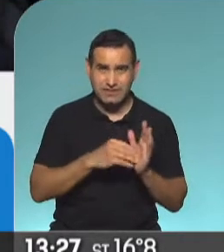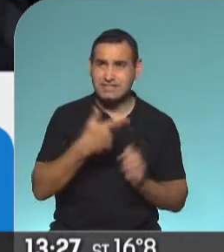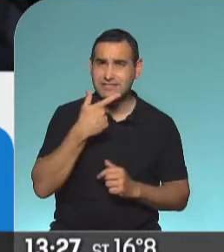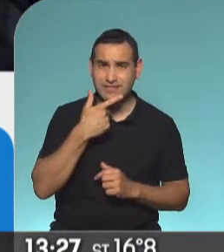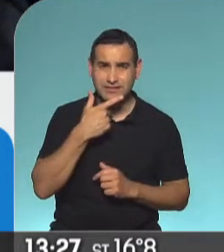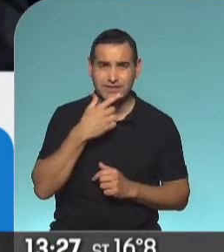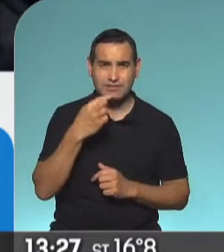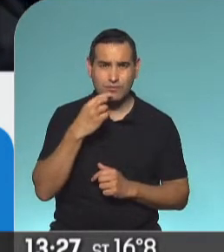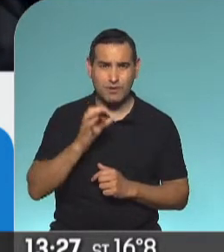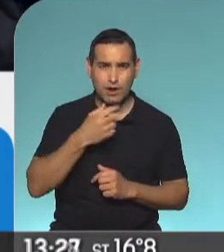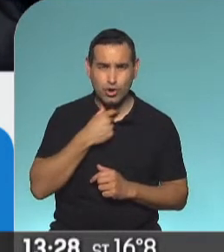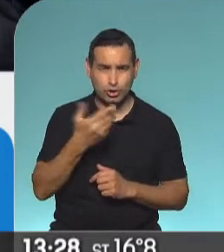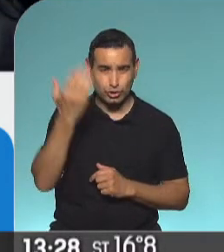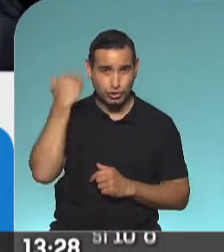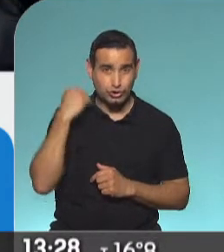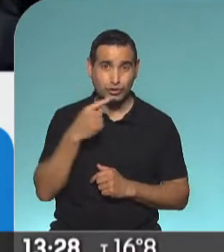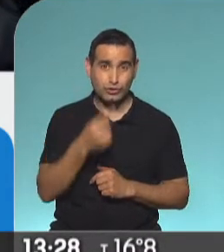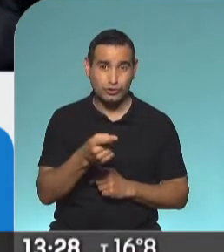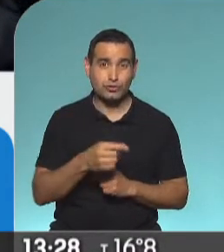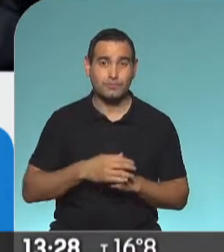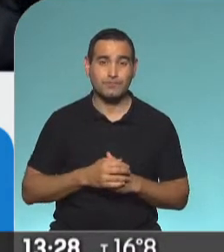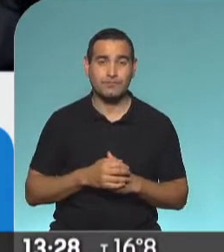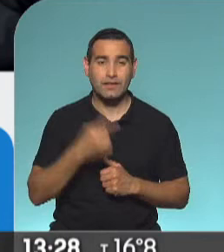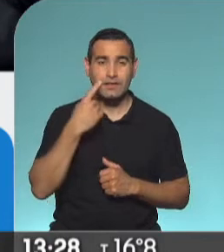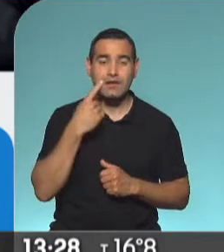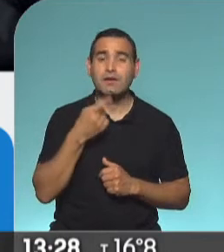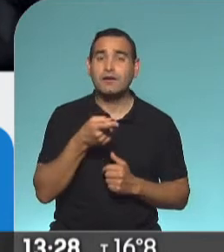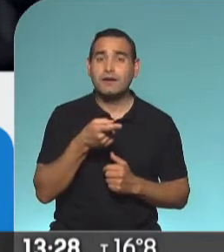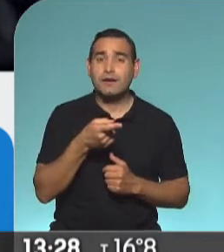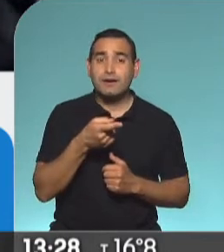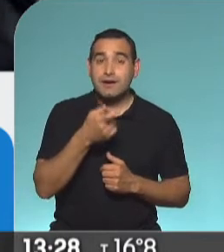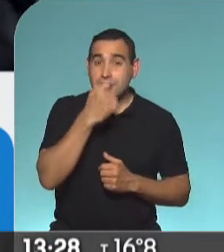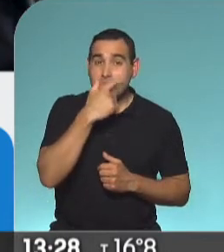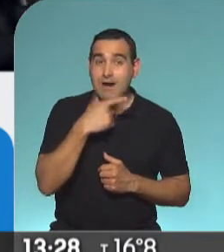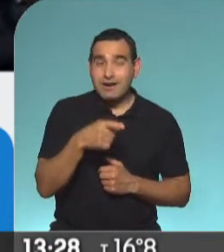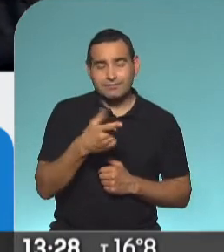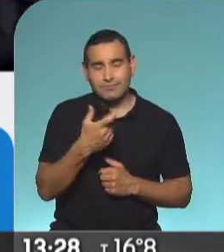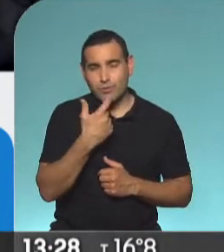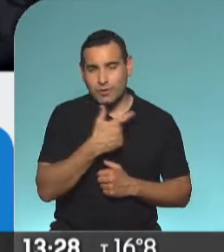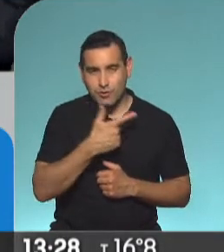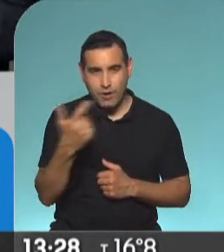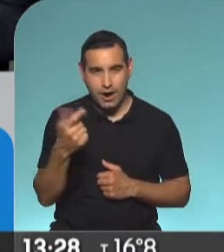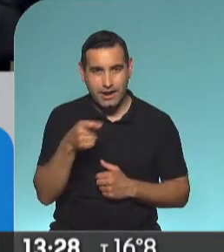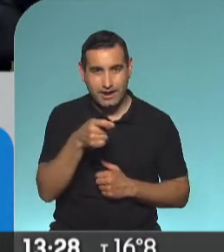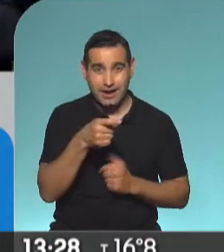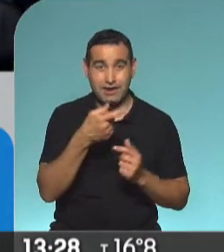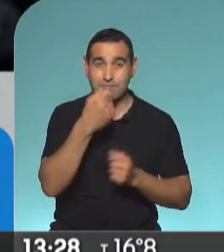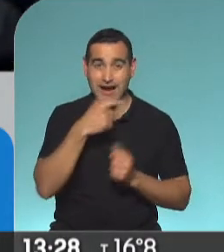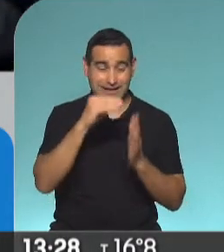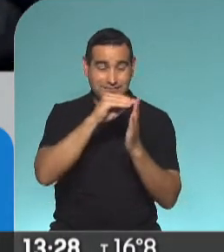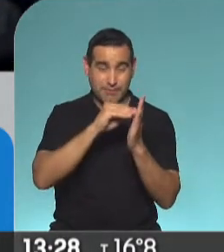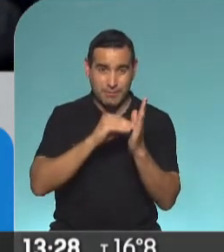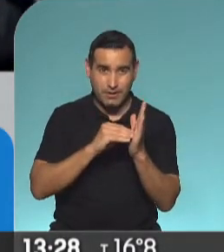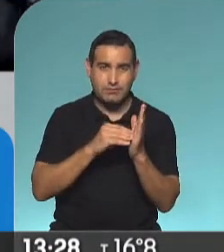agosto, donde claramente para admisión de parte, relevo de prueba, digamos, ¿no? Porque sin ninguna duda ese hilo que él